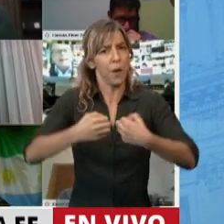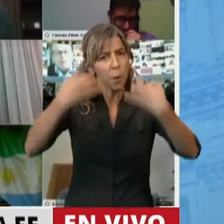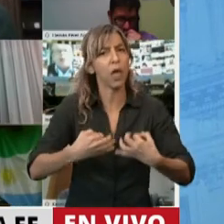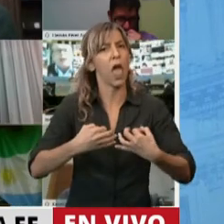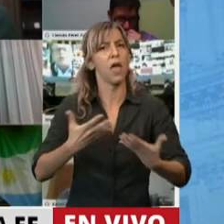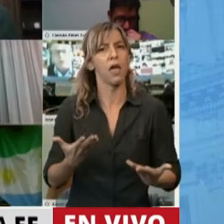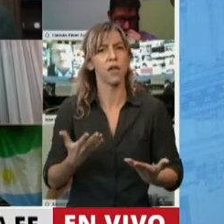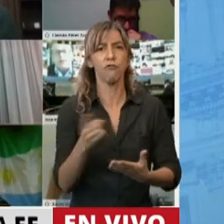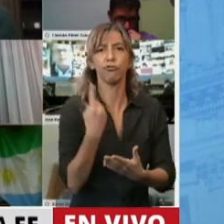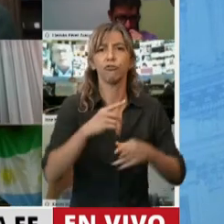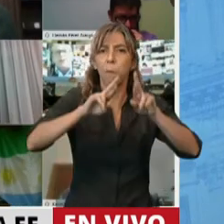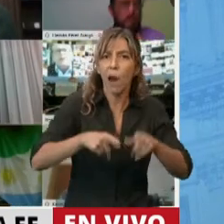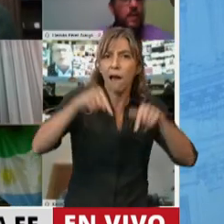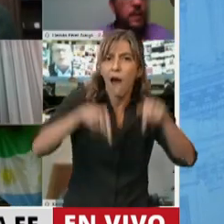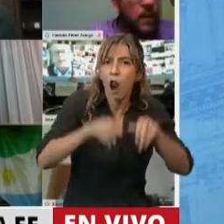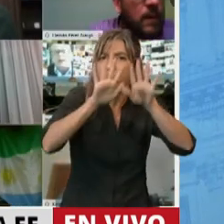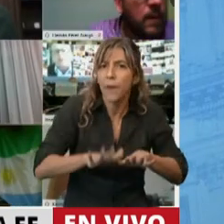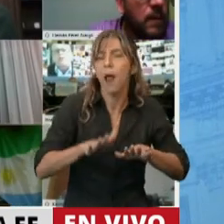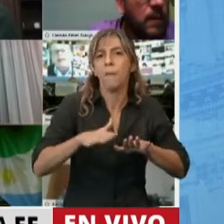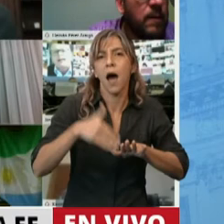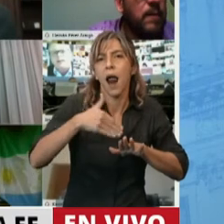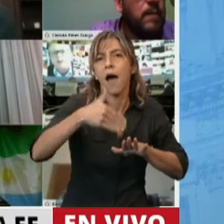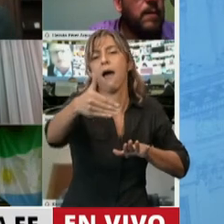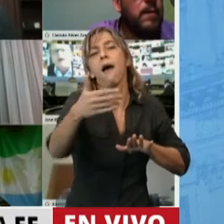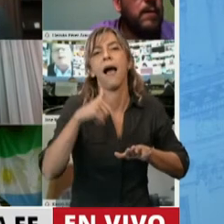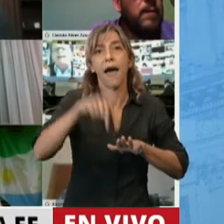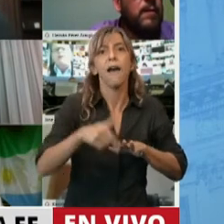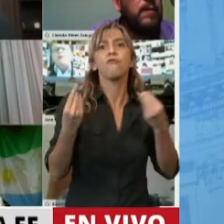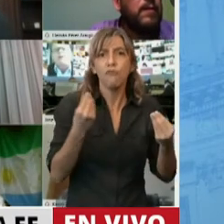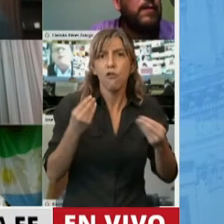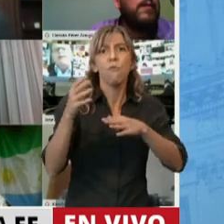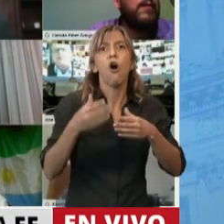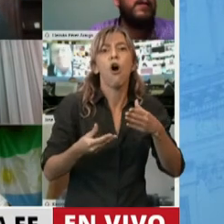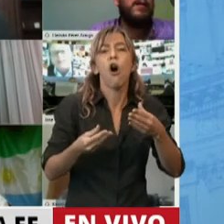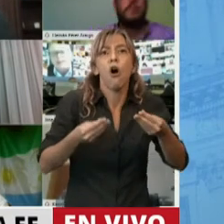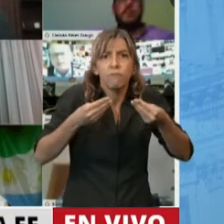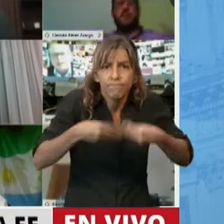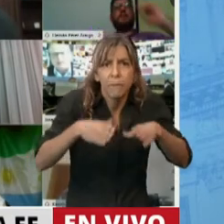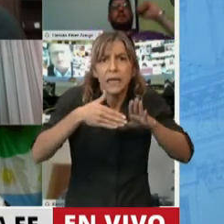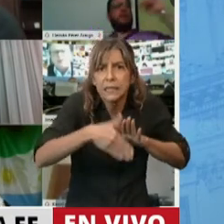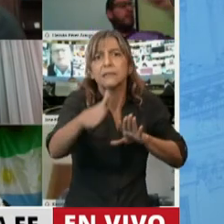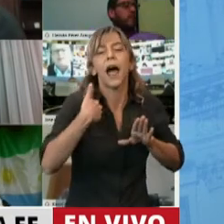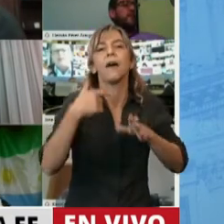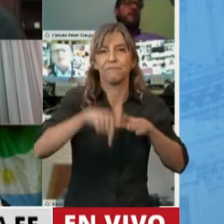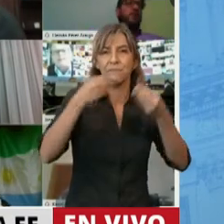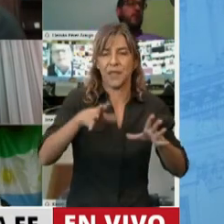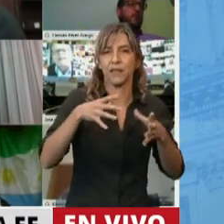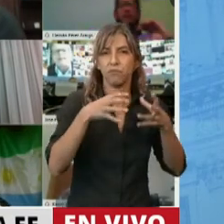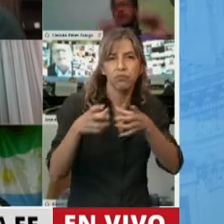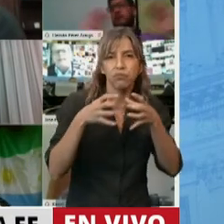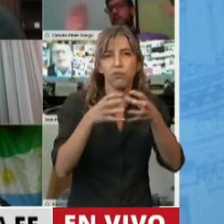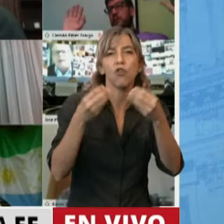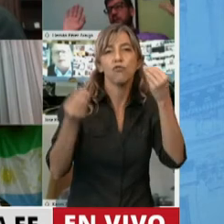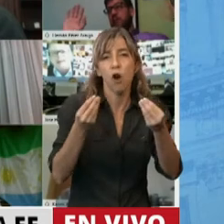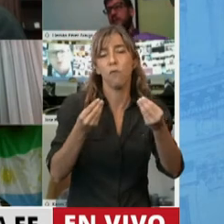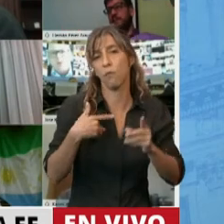tenemos que construir entre todos mediante el diálogo democrático para recuperar la Argentina después de esta difícil